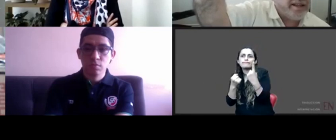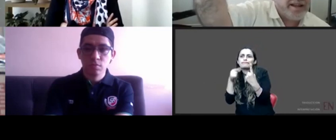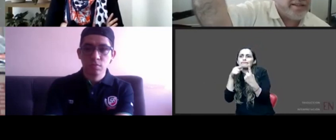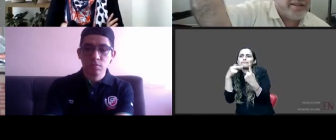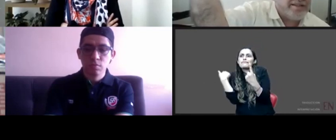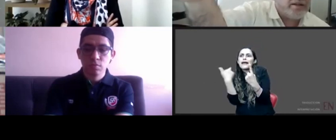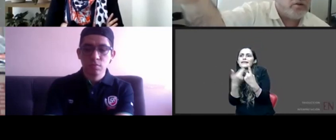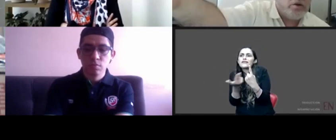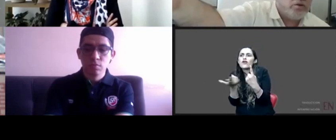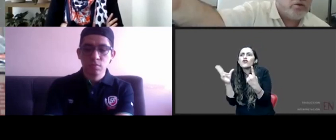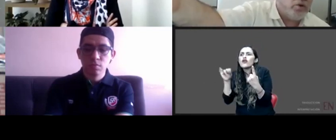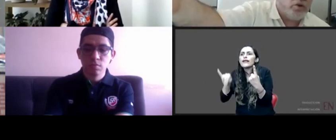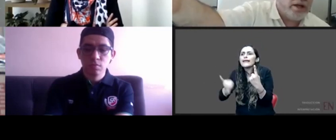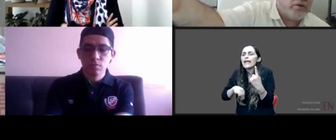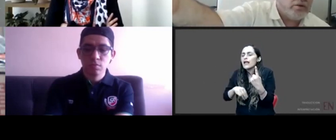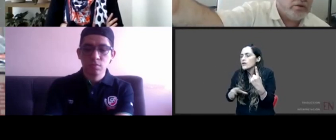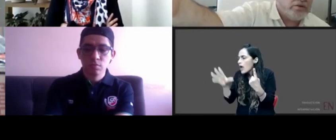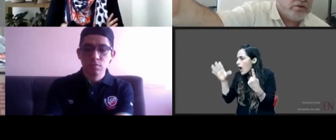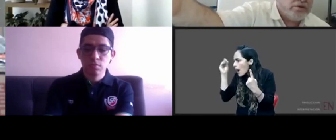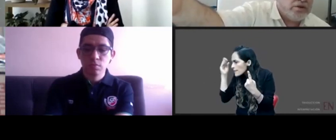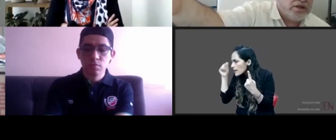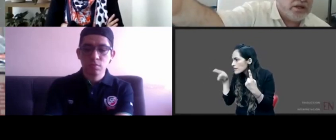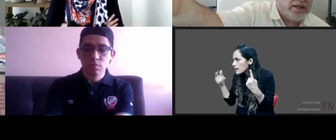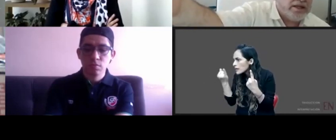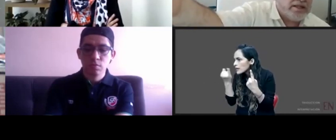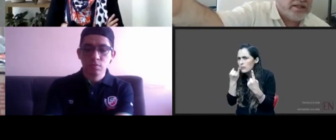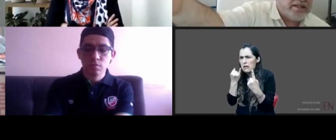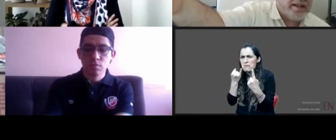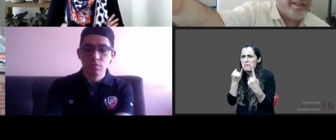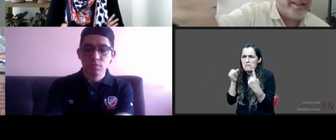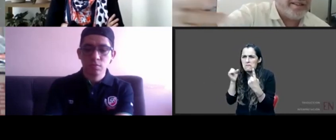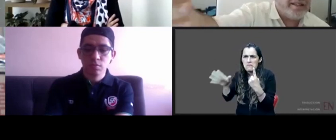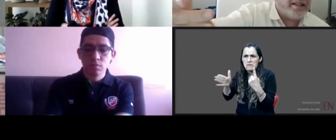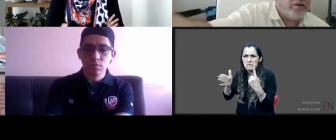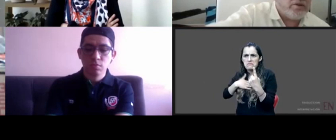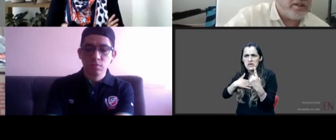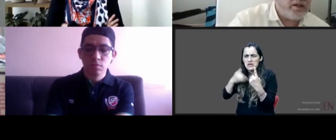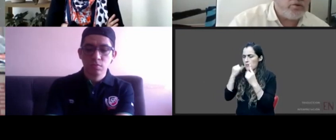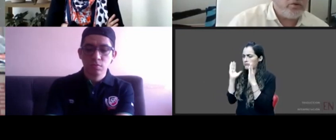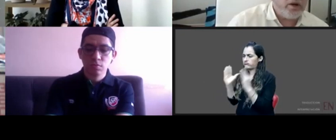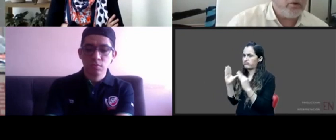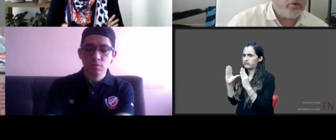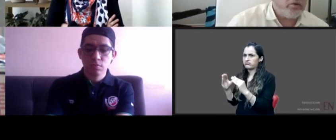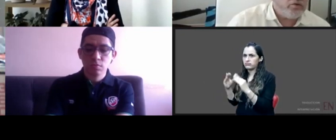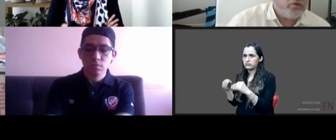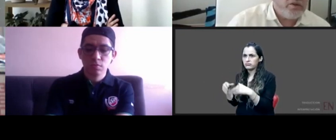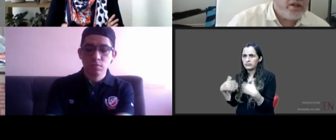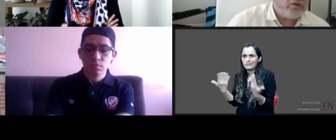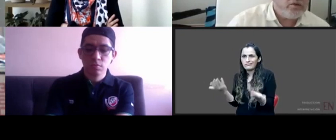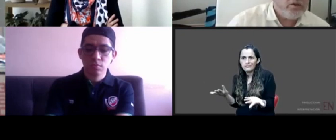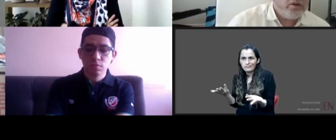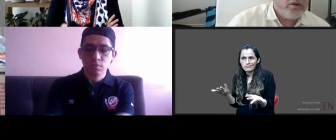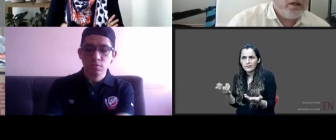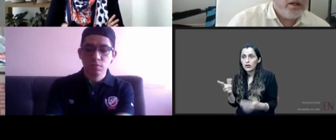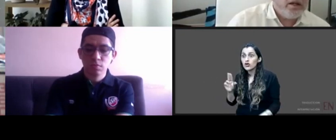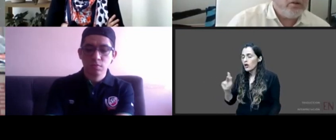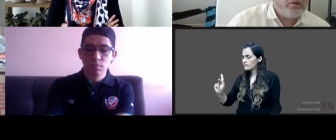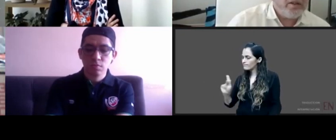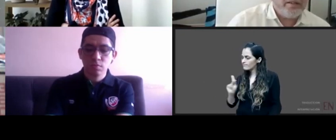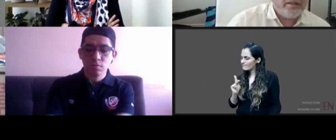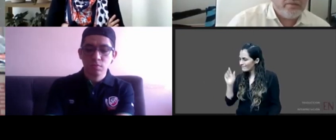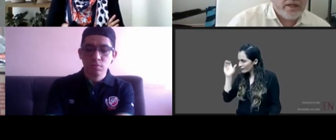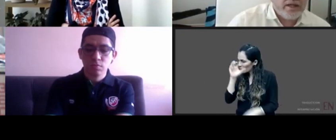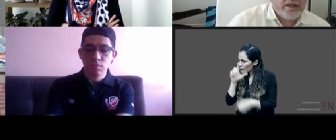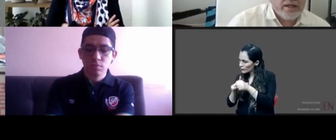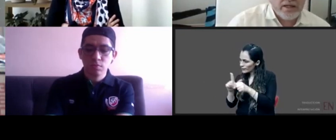tenía interés en ser su modelo. Ni tenía esa identidad lingüística y cultural con sus niños.